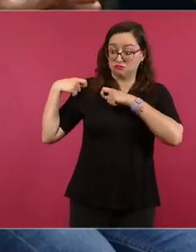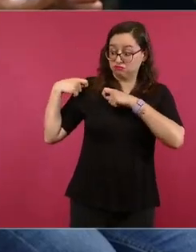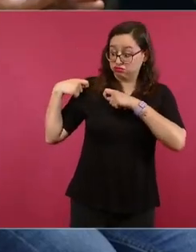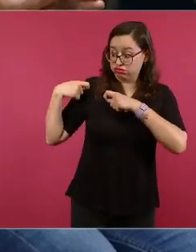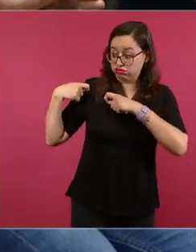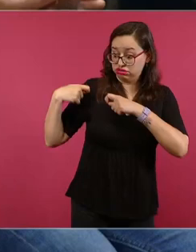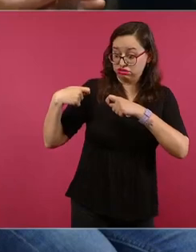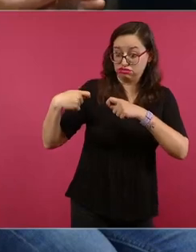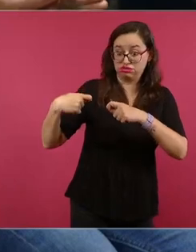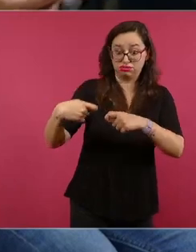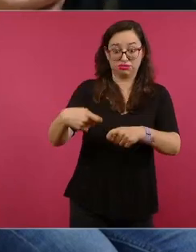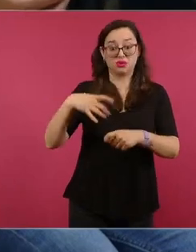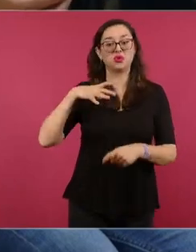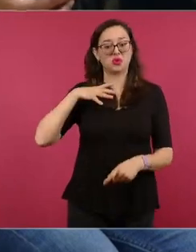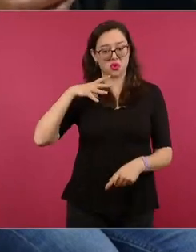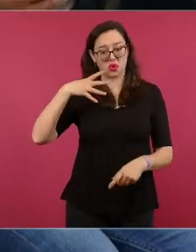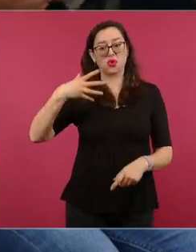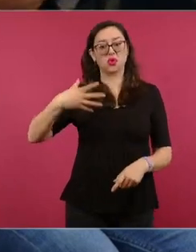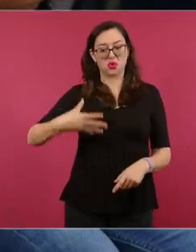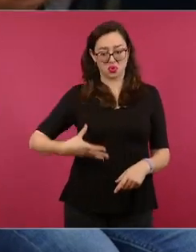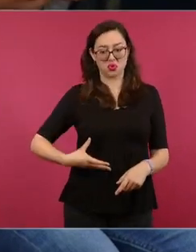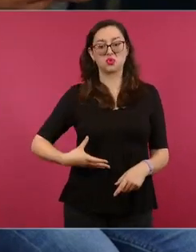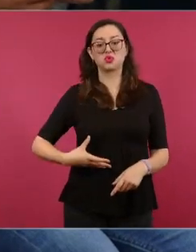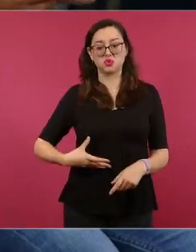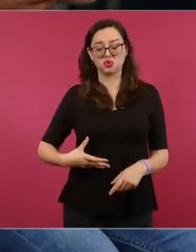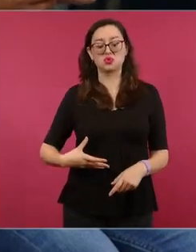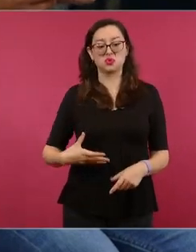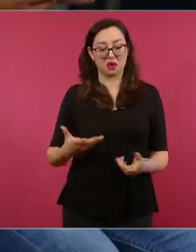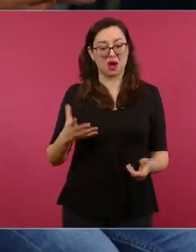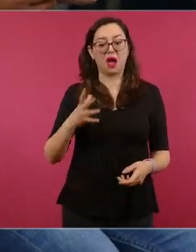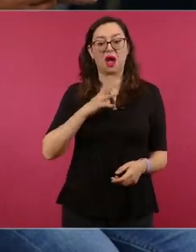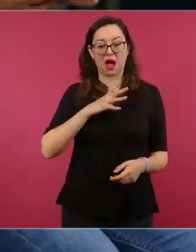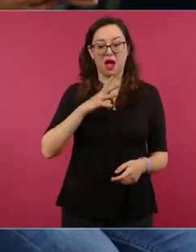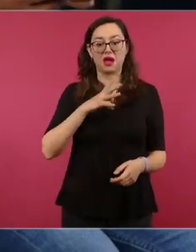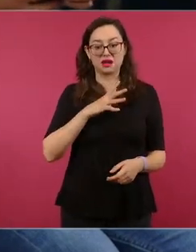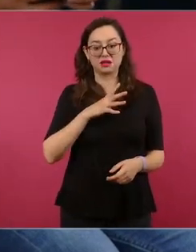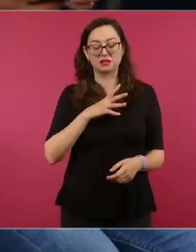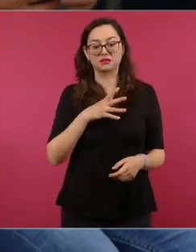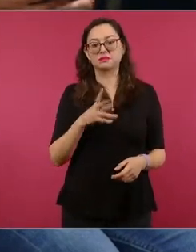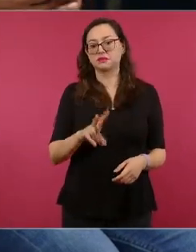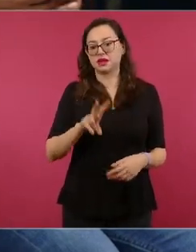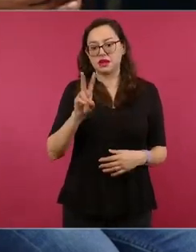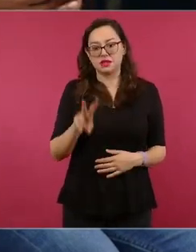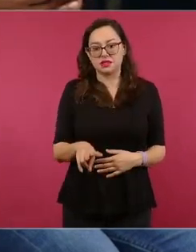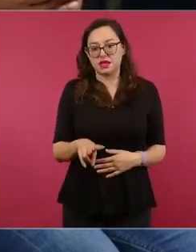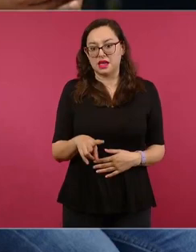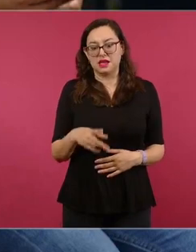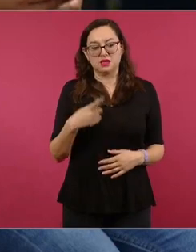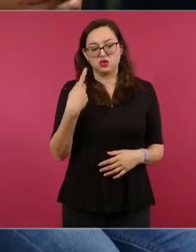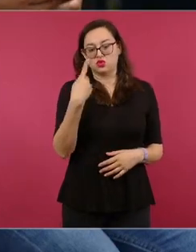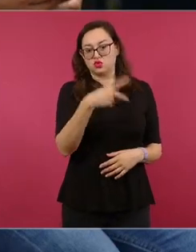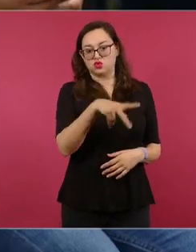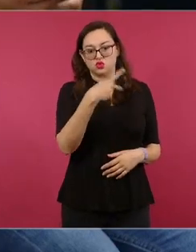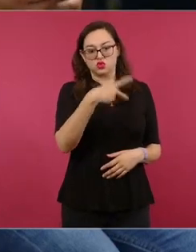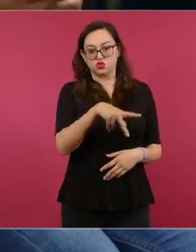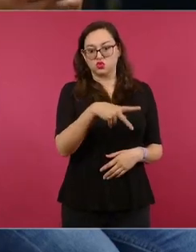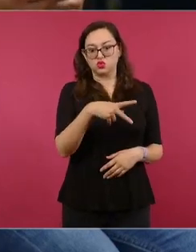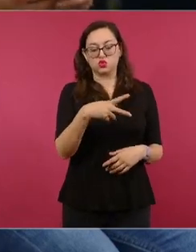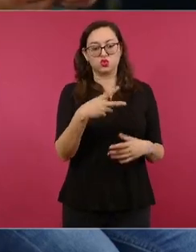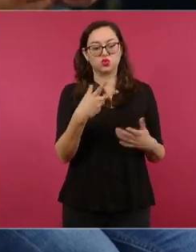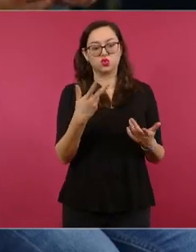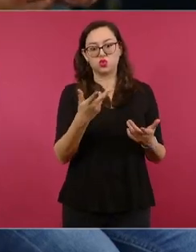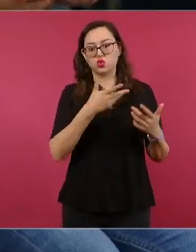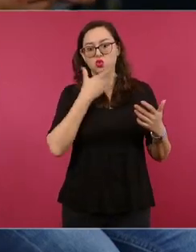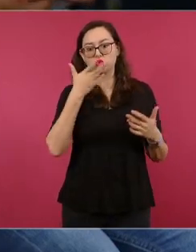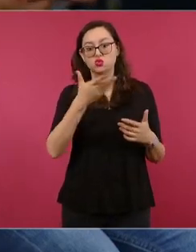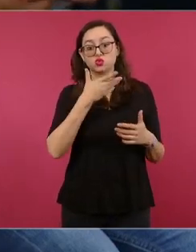originarios. En el caso específico del que me ocuparé, no podemos sustraernos a la fascinación de la cosmovisión de los voladores de